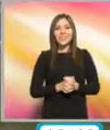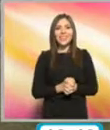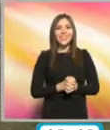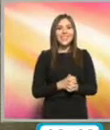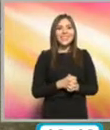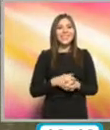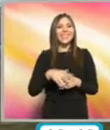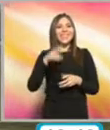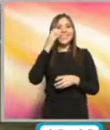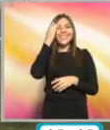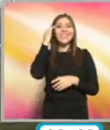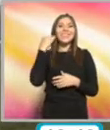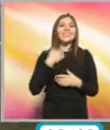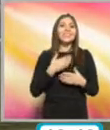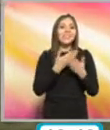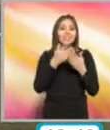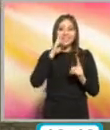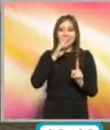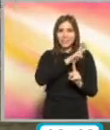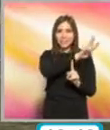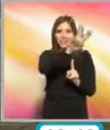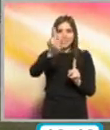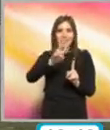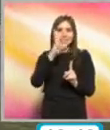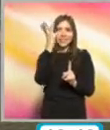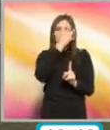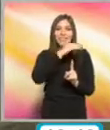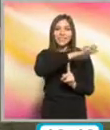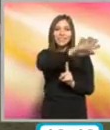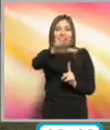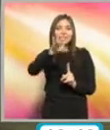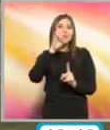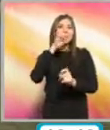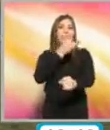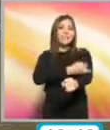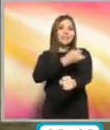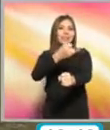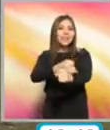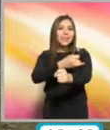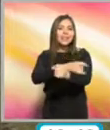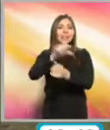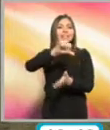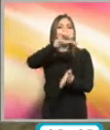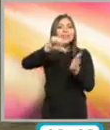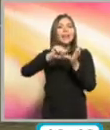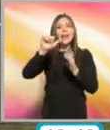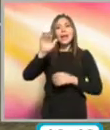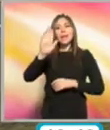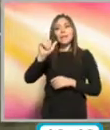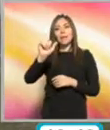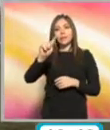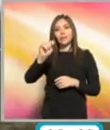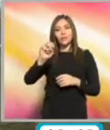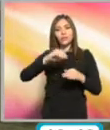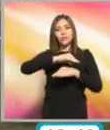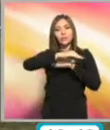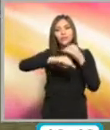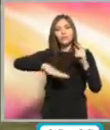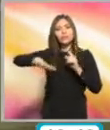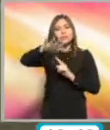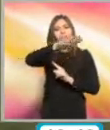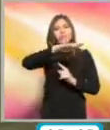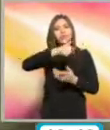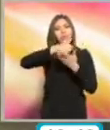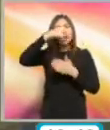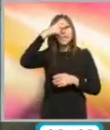Mire, ¿ya vio, tío Alberto? Qué bonita vista tiene de Iztapalapa, la central de abastos y todo lo que es el oriente de la Ciudad de